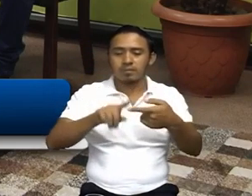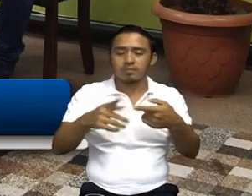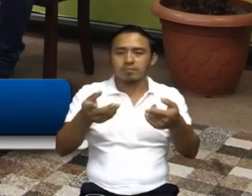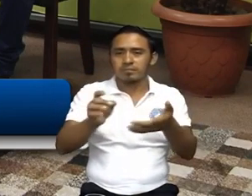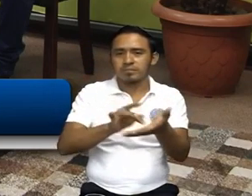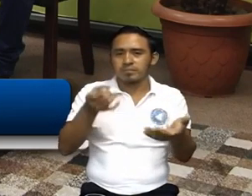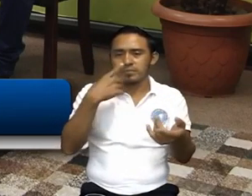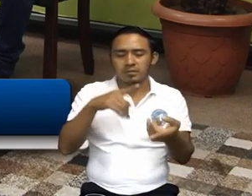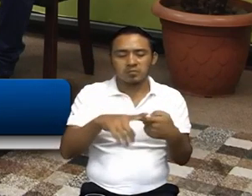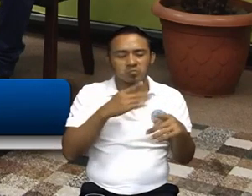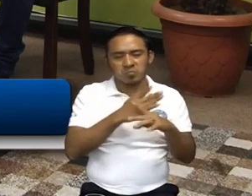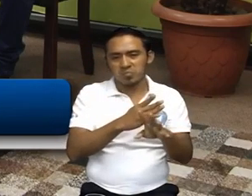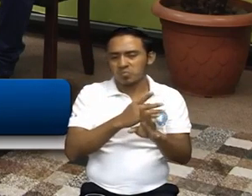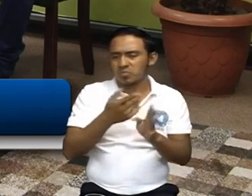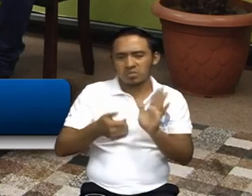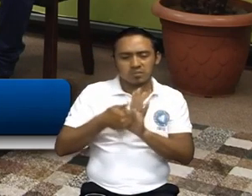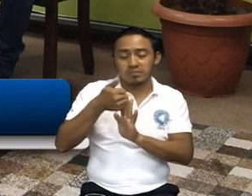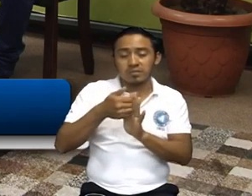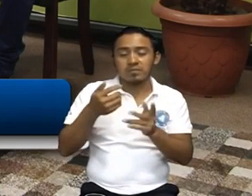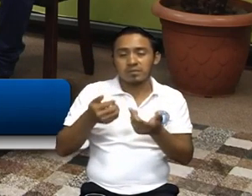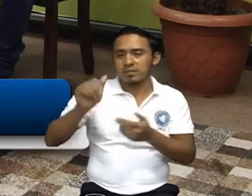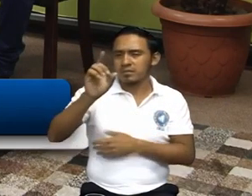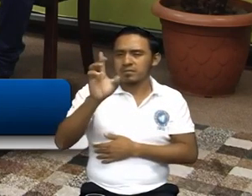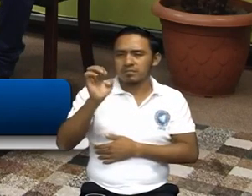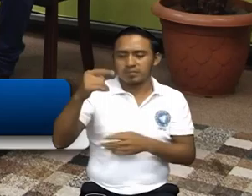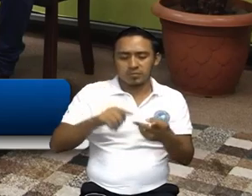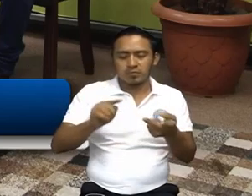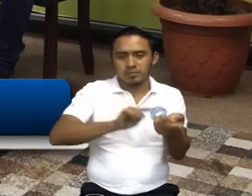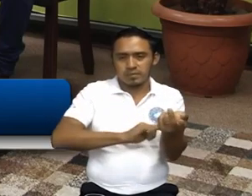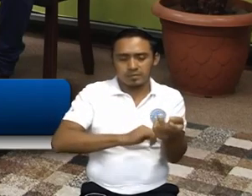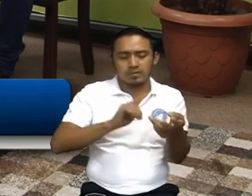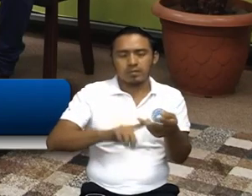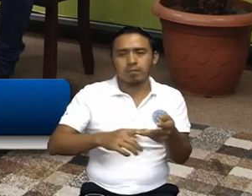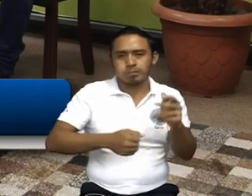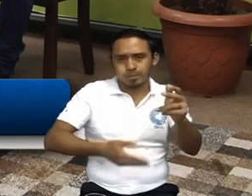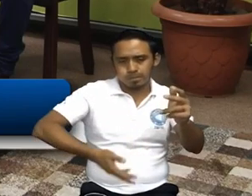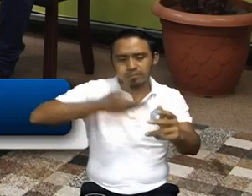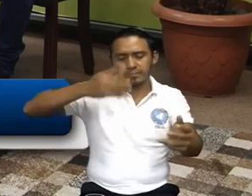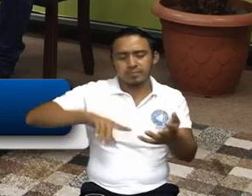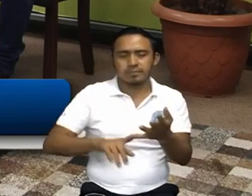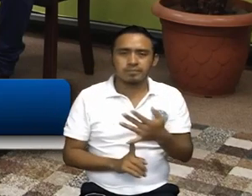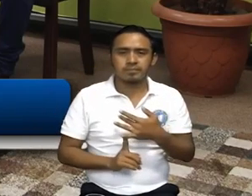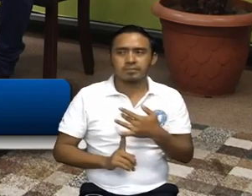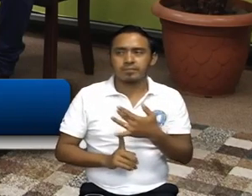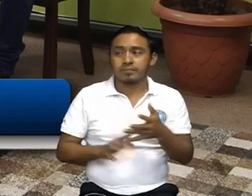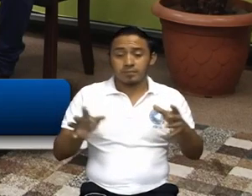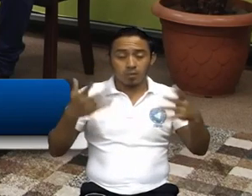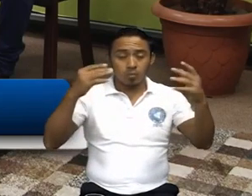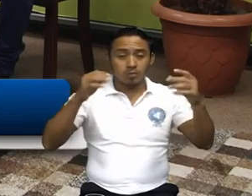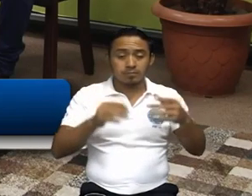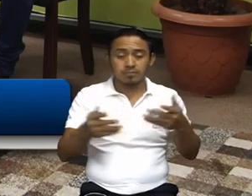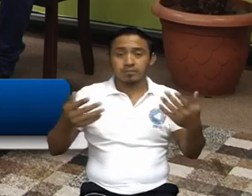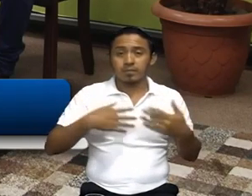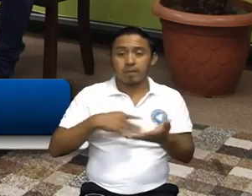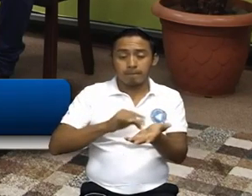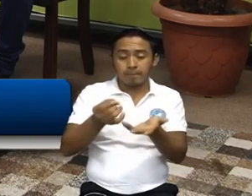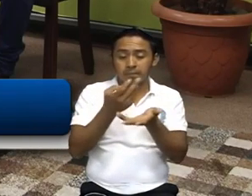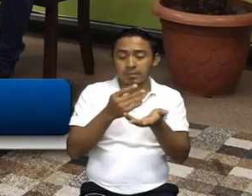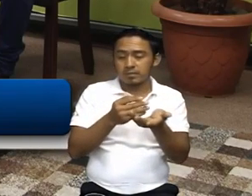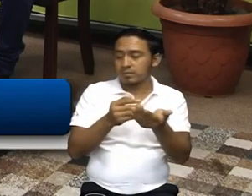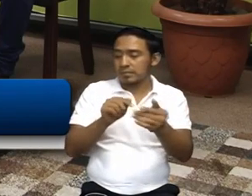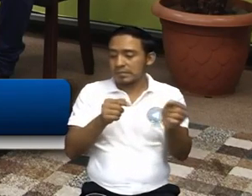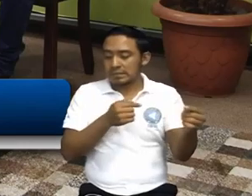antidepresivos, medicamentos para la diabetes, para la hipertensión. No hay que dejar medicamentos al alcance de